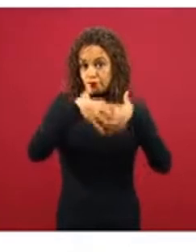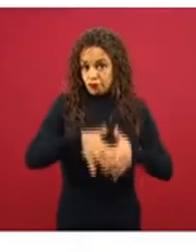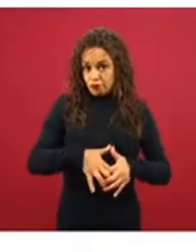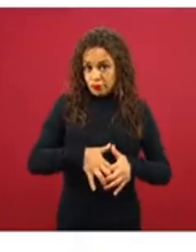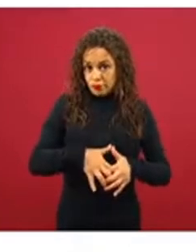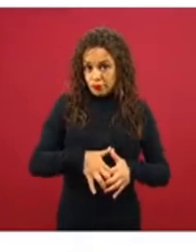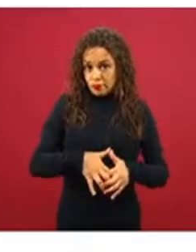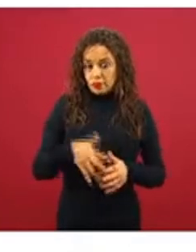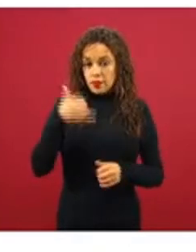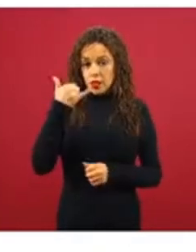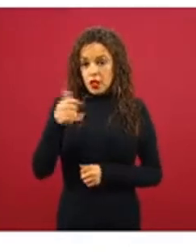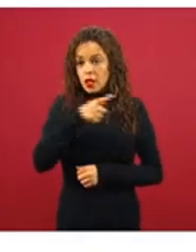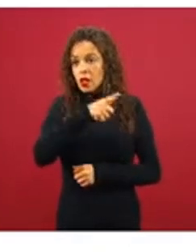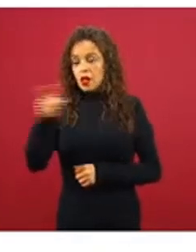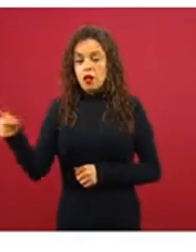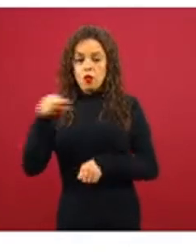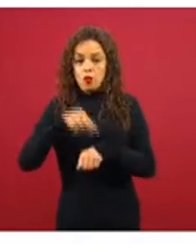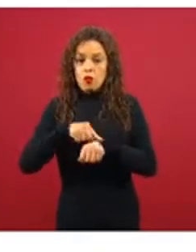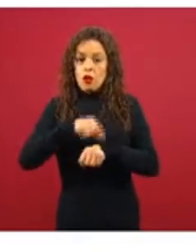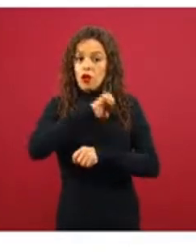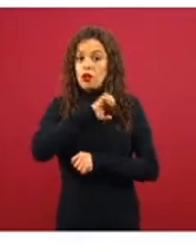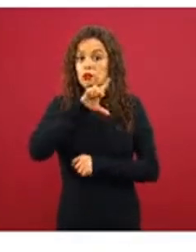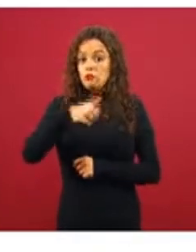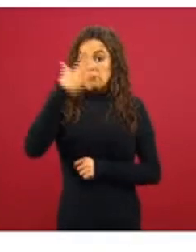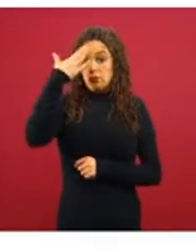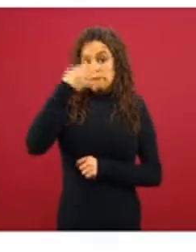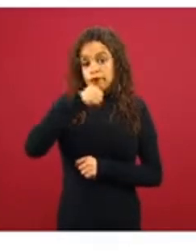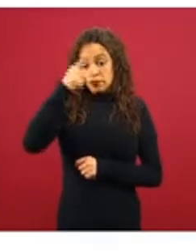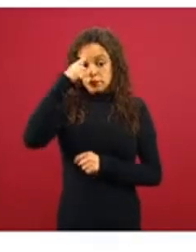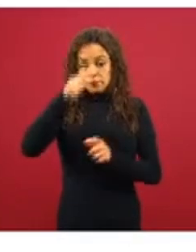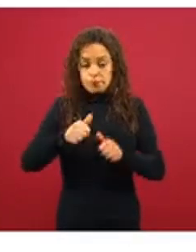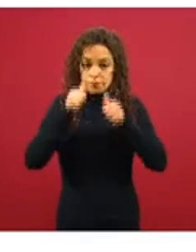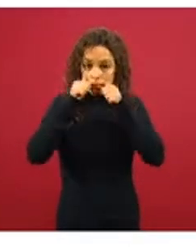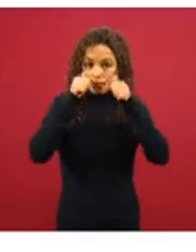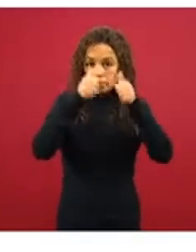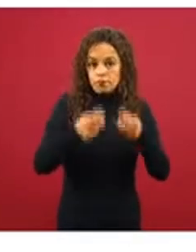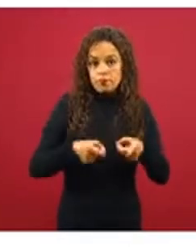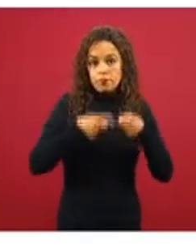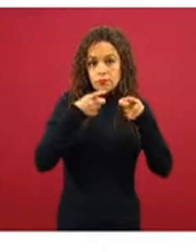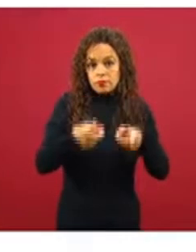equipamiento y de personal especializado para poder tener las funciones